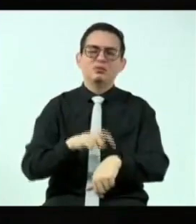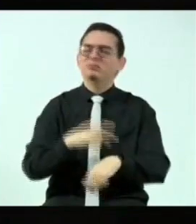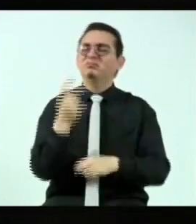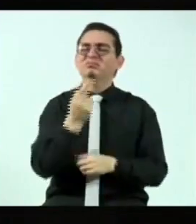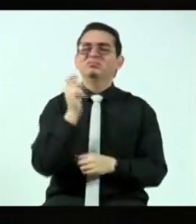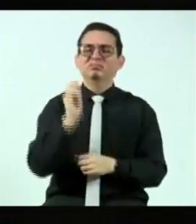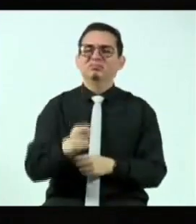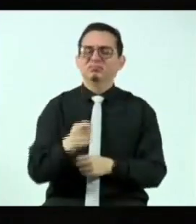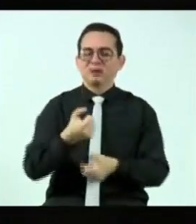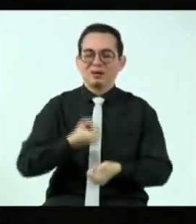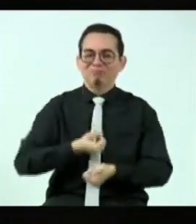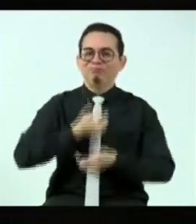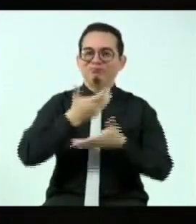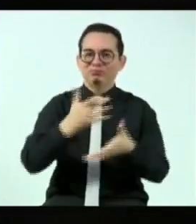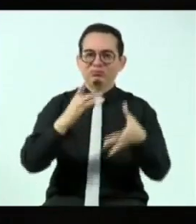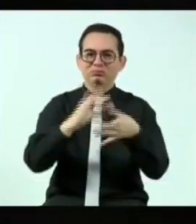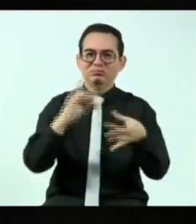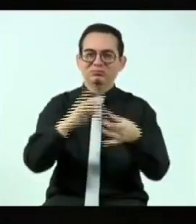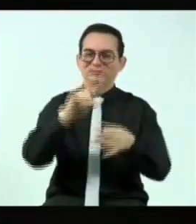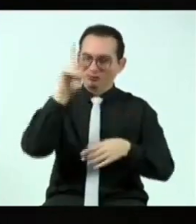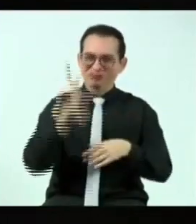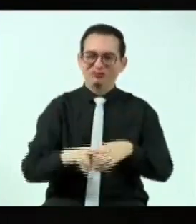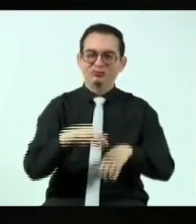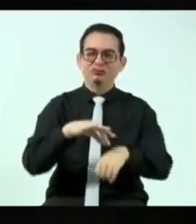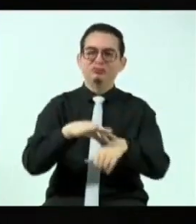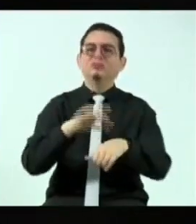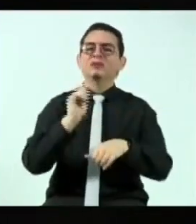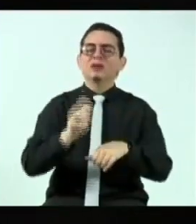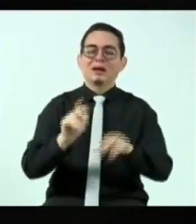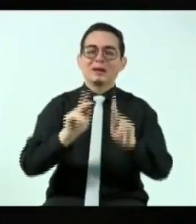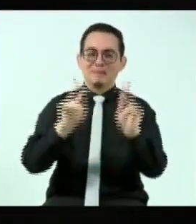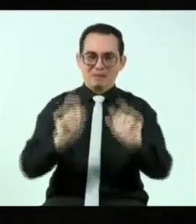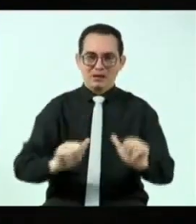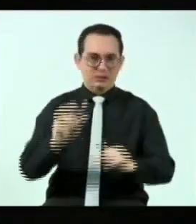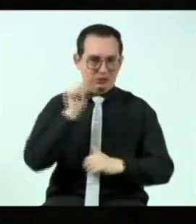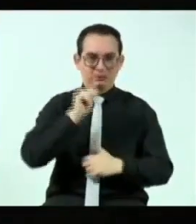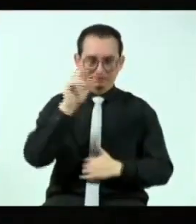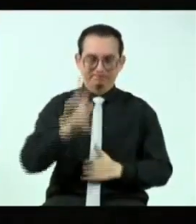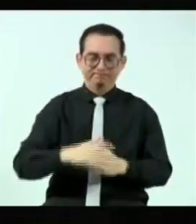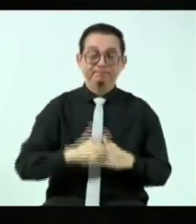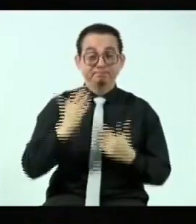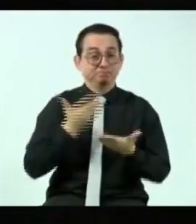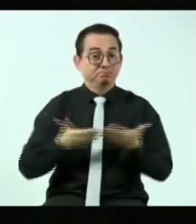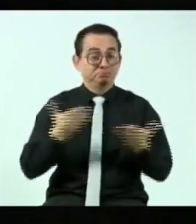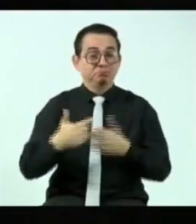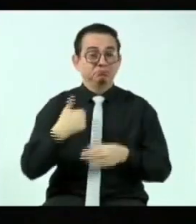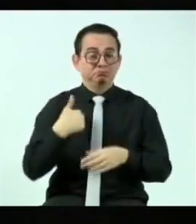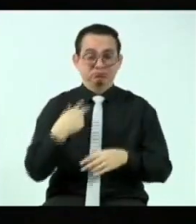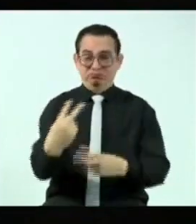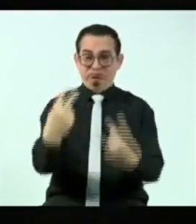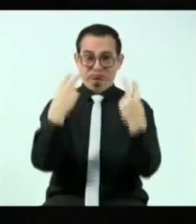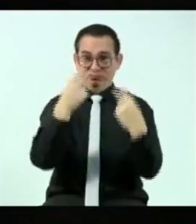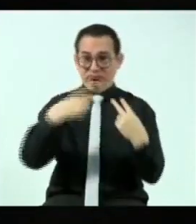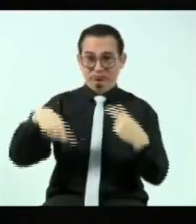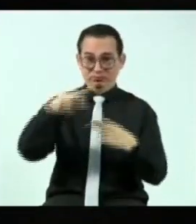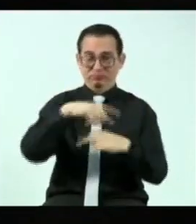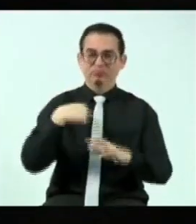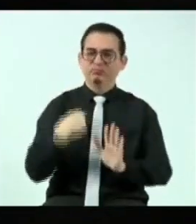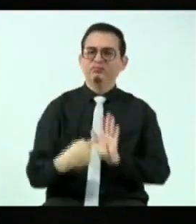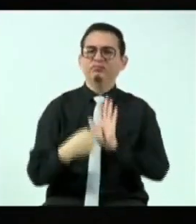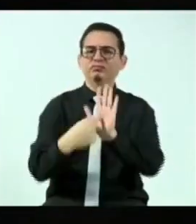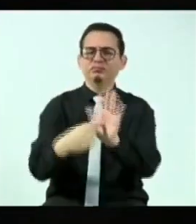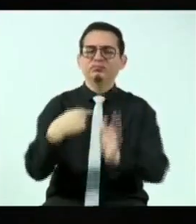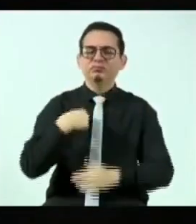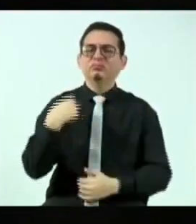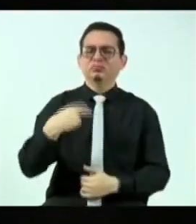este mensaje congruente de paz me presento ante todas las personas que nos ven y nos escuchan